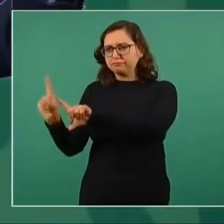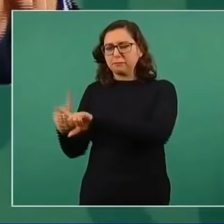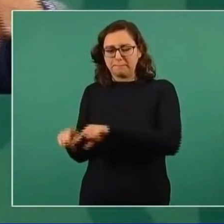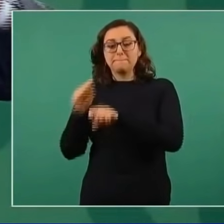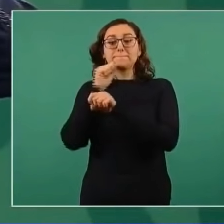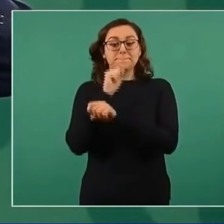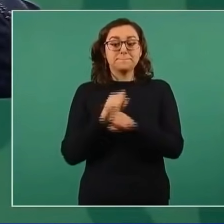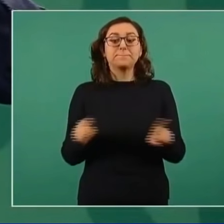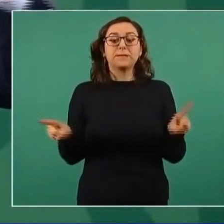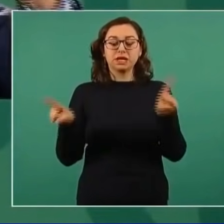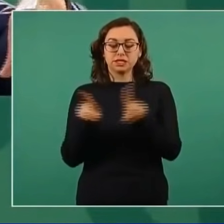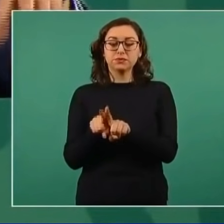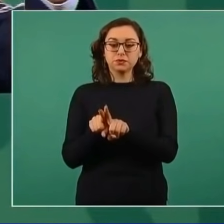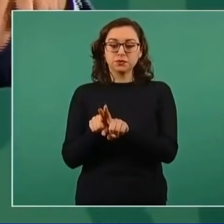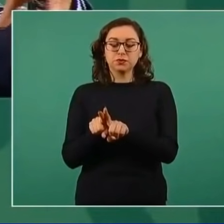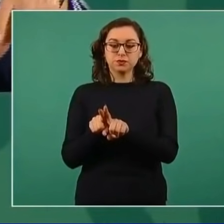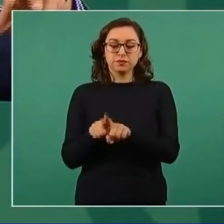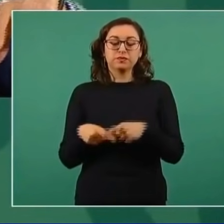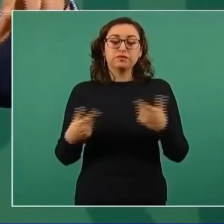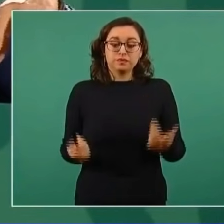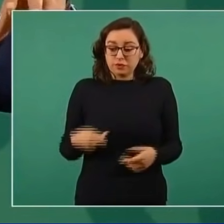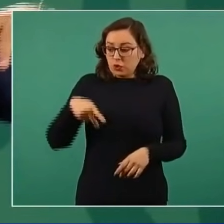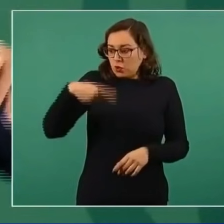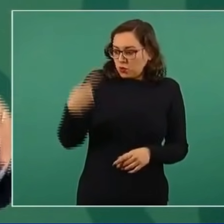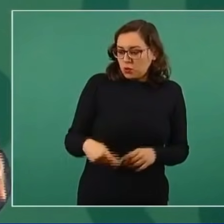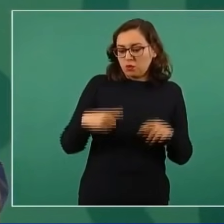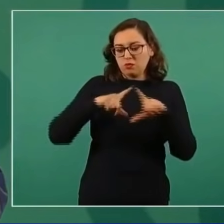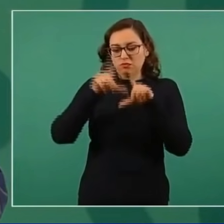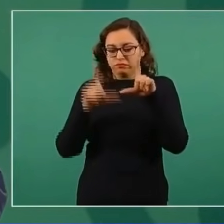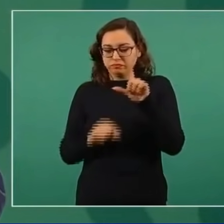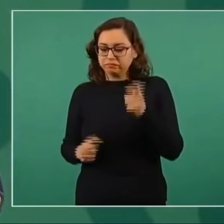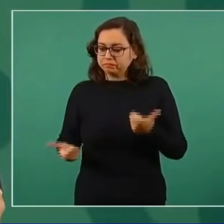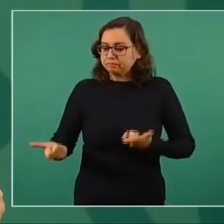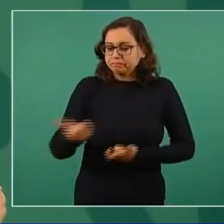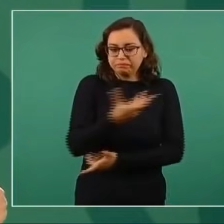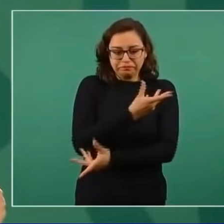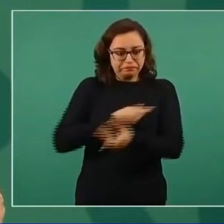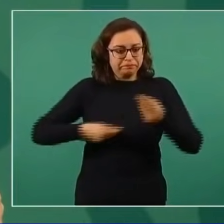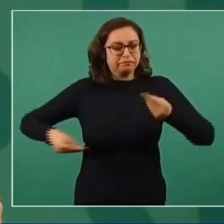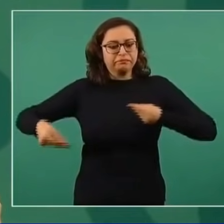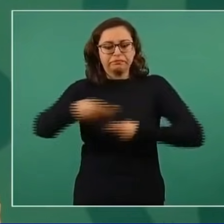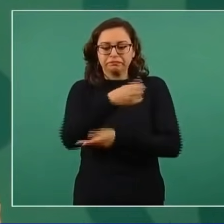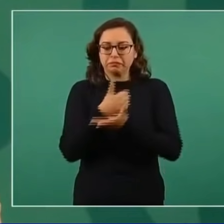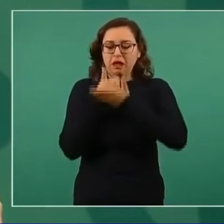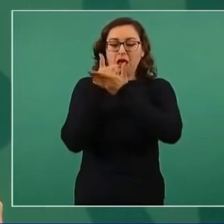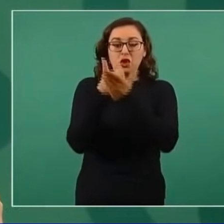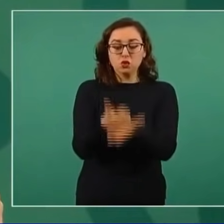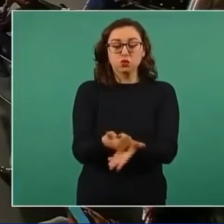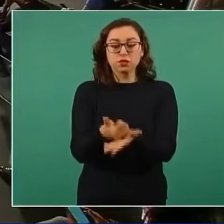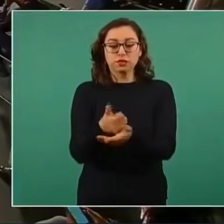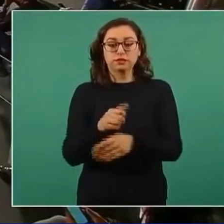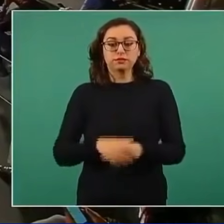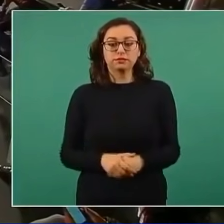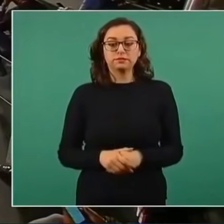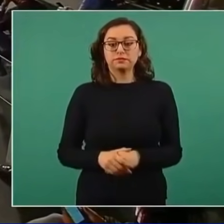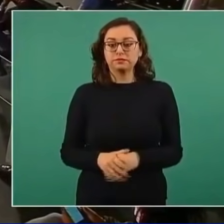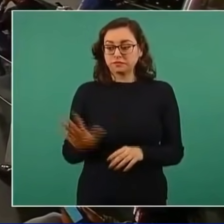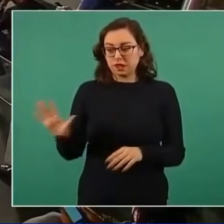Lo que es fortalecer la economía interna y dejar